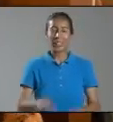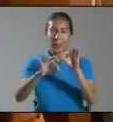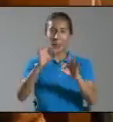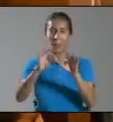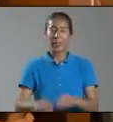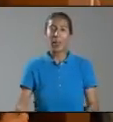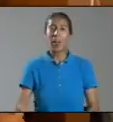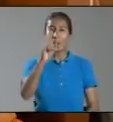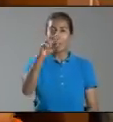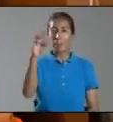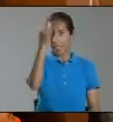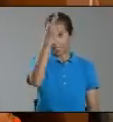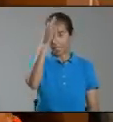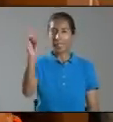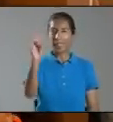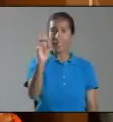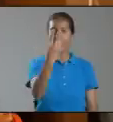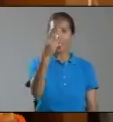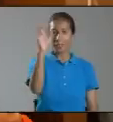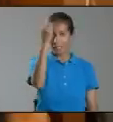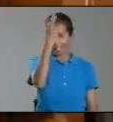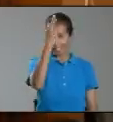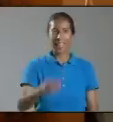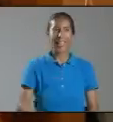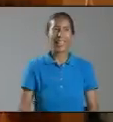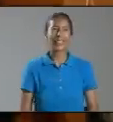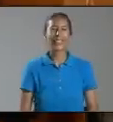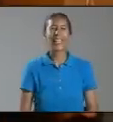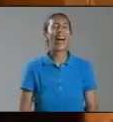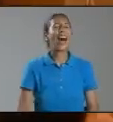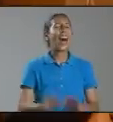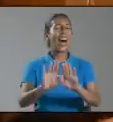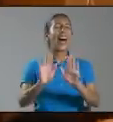Primera, segunda de Reyes, segunda. No, ahí.